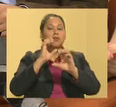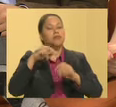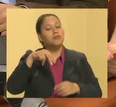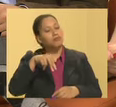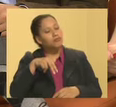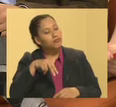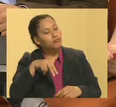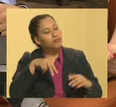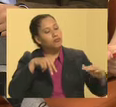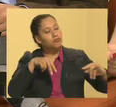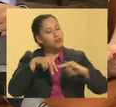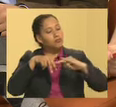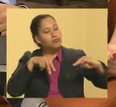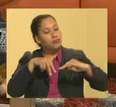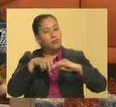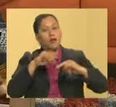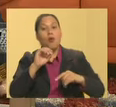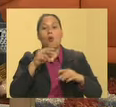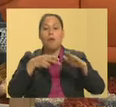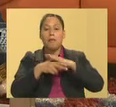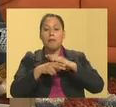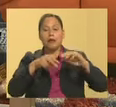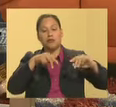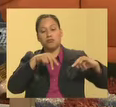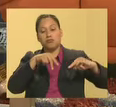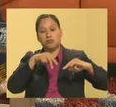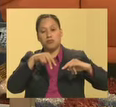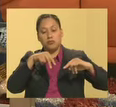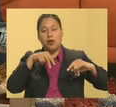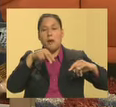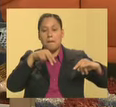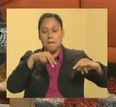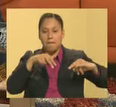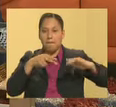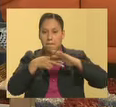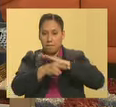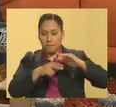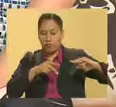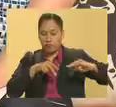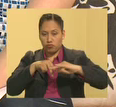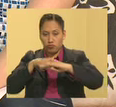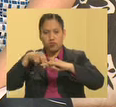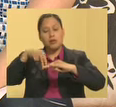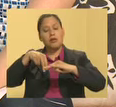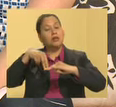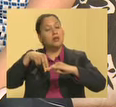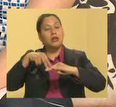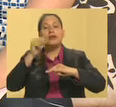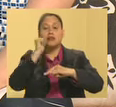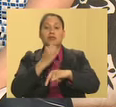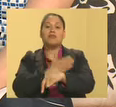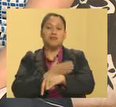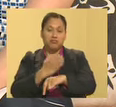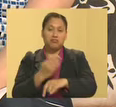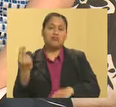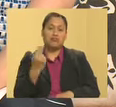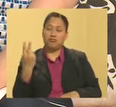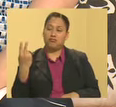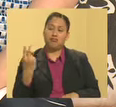o cerca de las vías del metro. Por supuesto. O sea que la recomendación de una persona que sufre epilepsia es que siempre esté